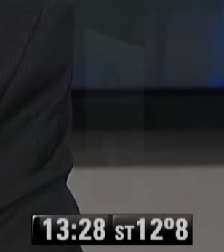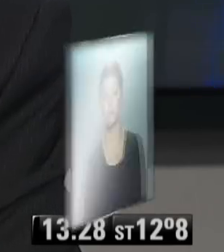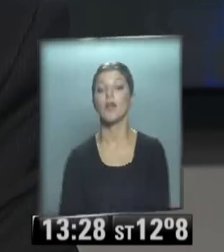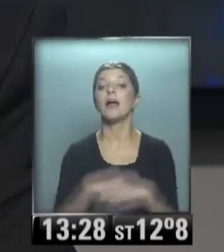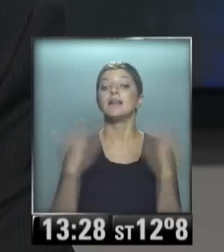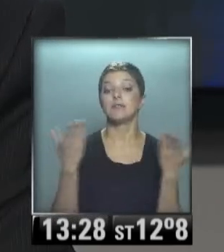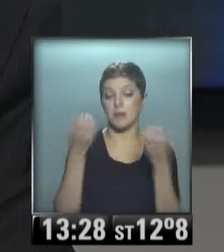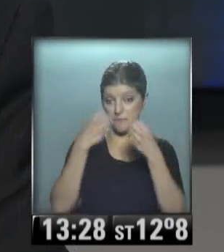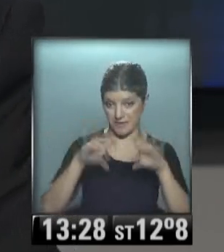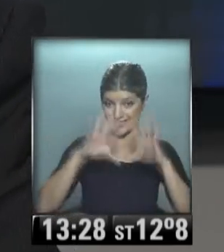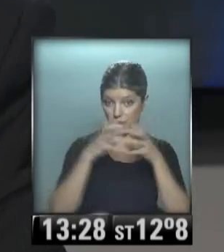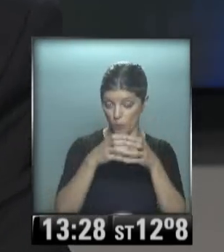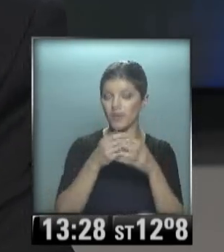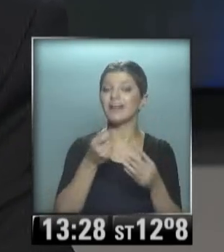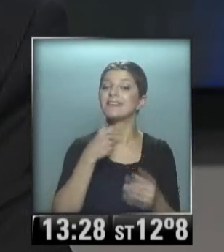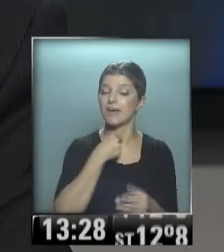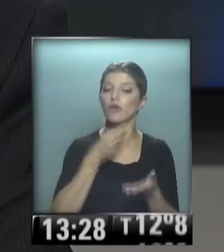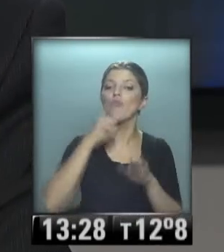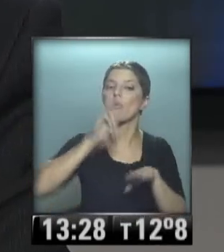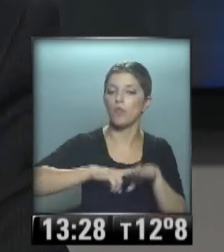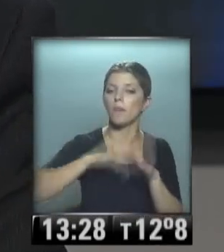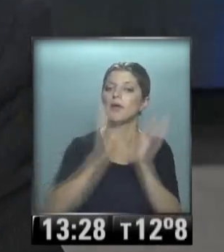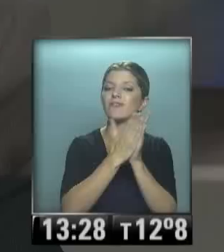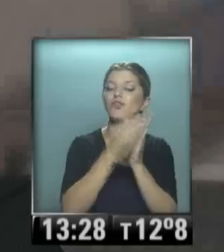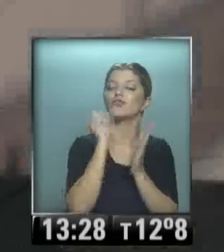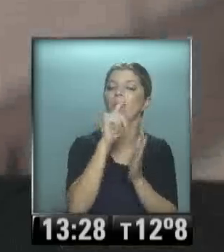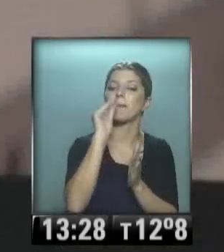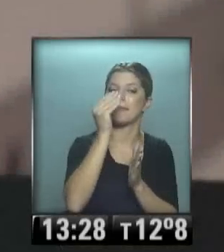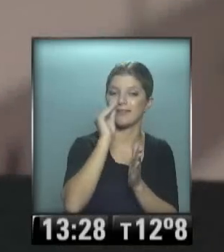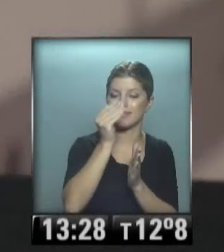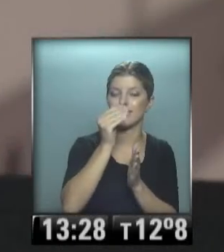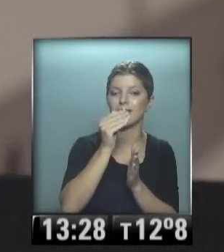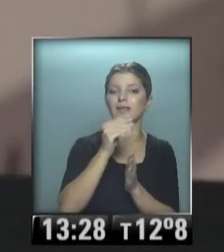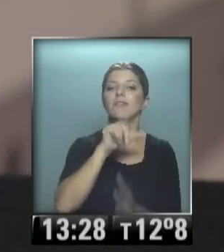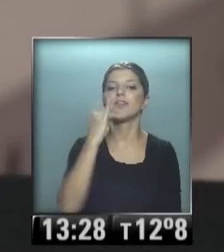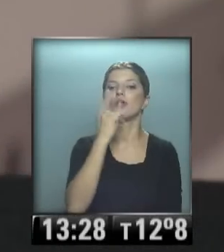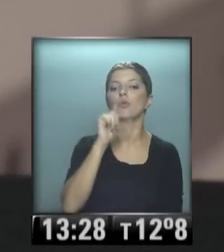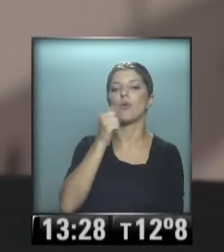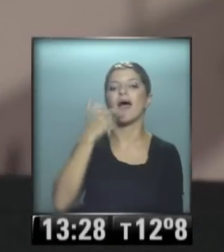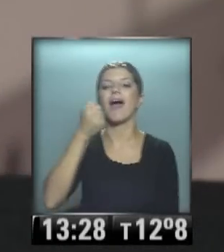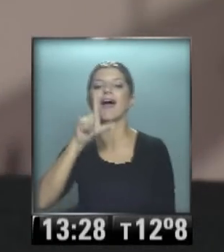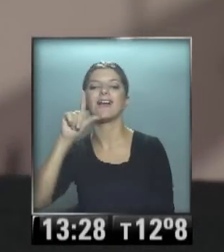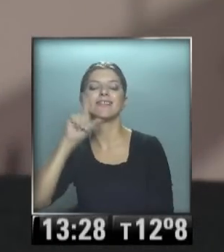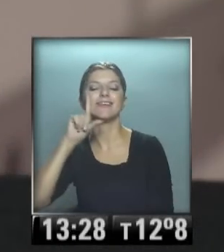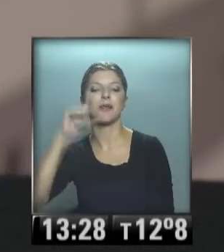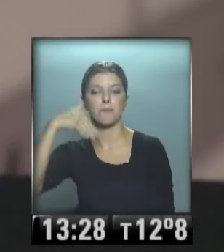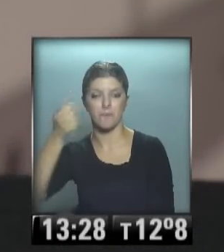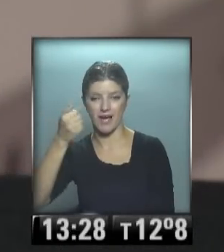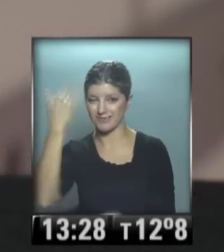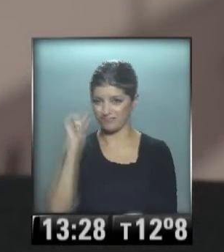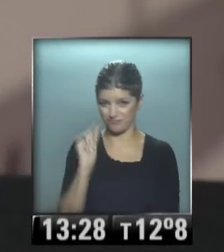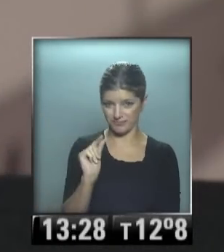Ya que comienza el Mundial, quiero recomendarles un libro sobre Brasil, de Lula a Dilma, Aloísio Mercadante, un histórico del PT, acaba de salir,